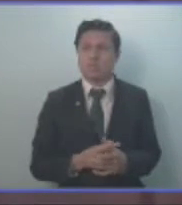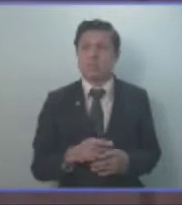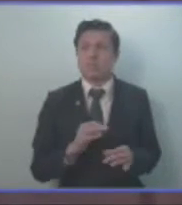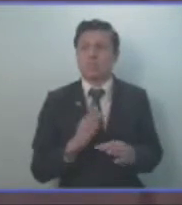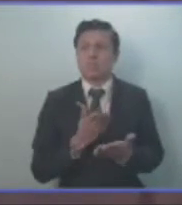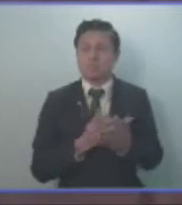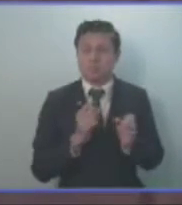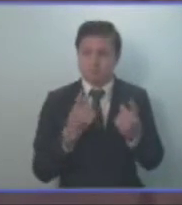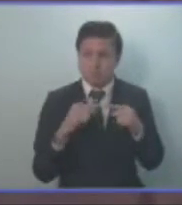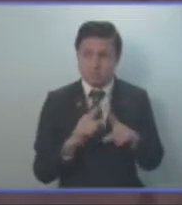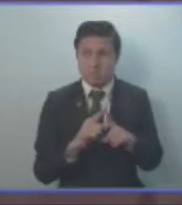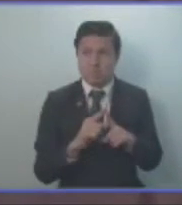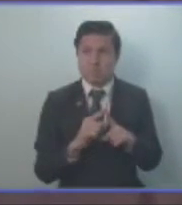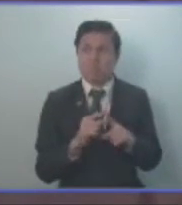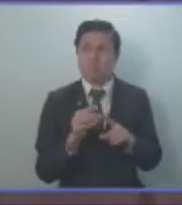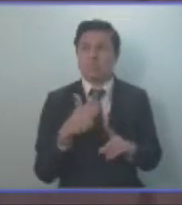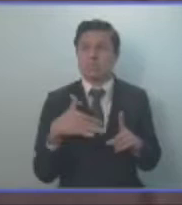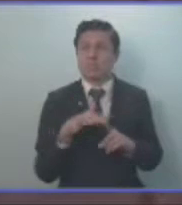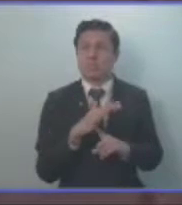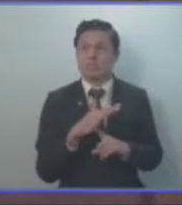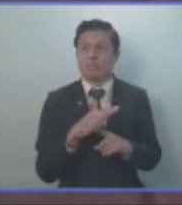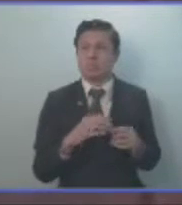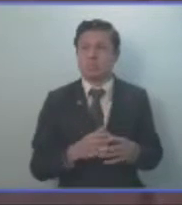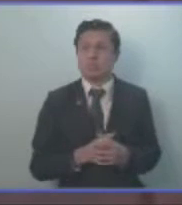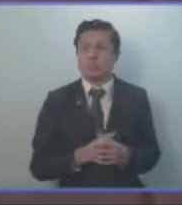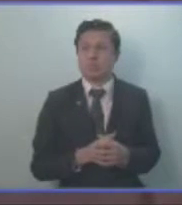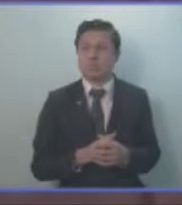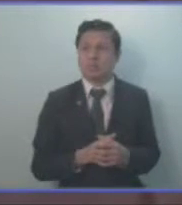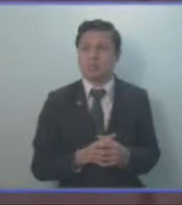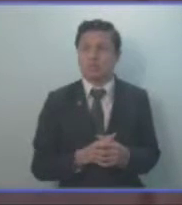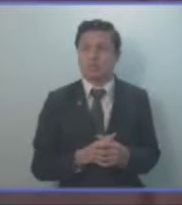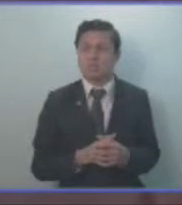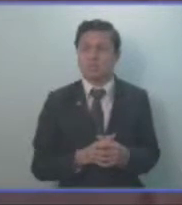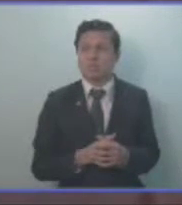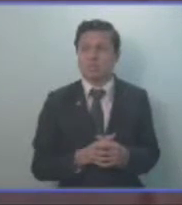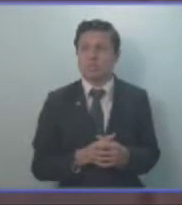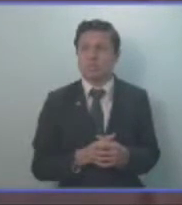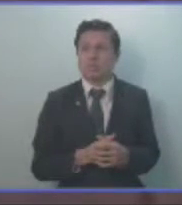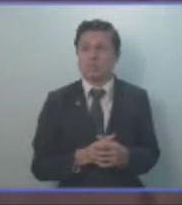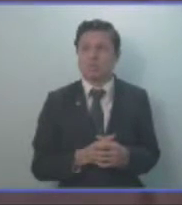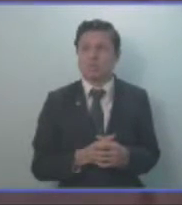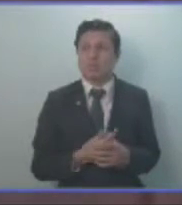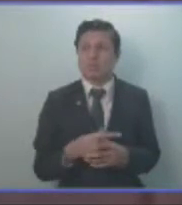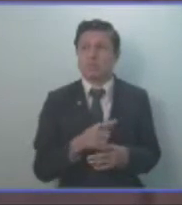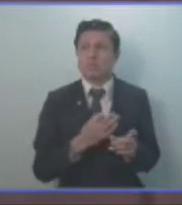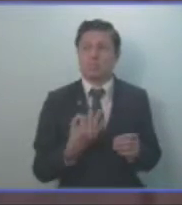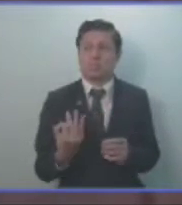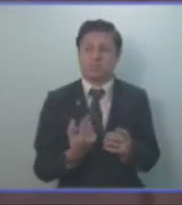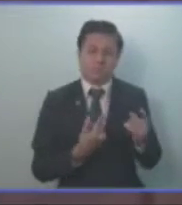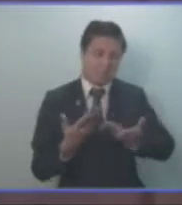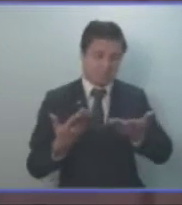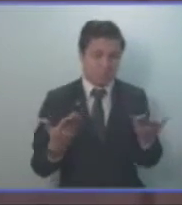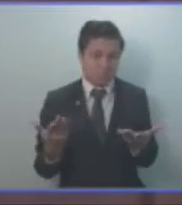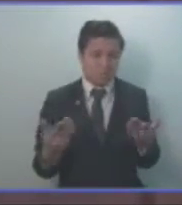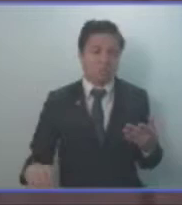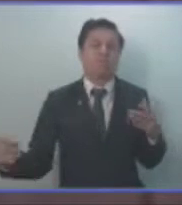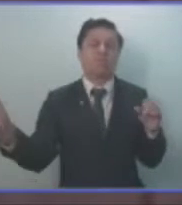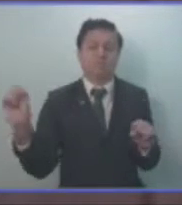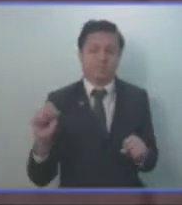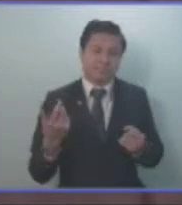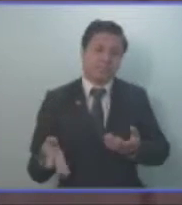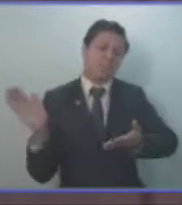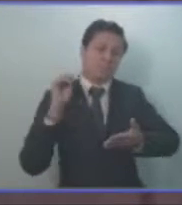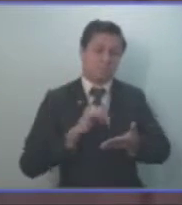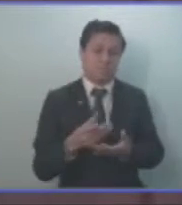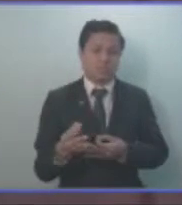y que se siga agravando la situación de inseguridad jurídico-administrativa en la que se encuentran muchos de los actuales prestatarios, se vuelve